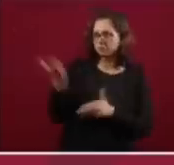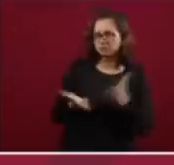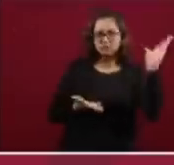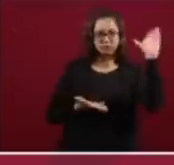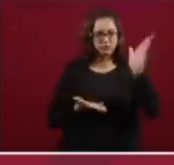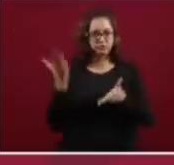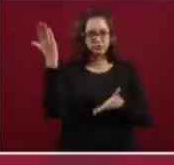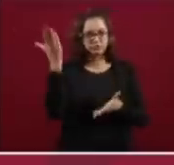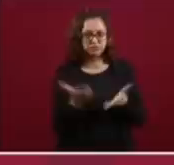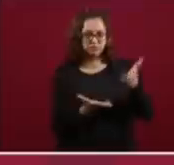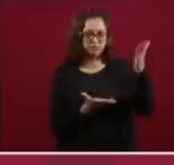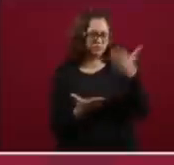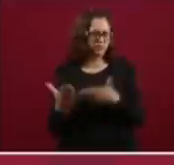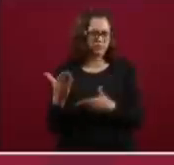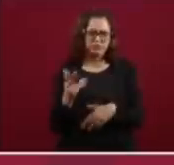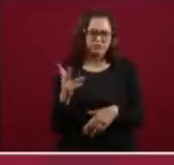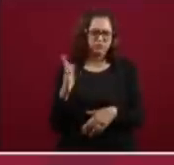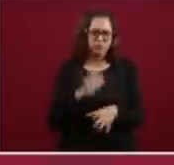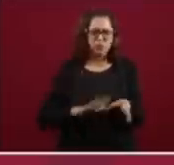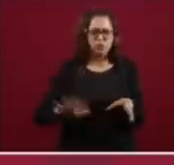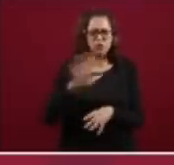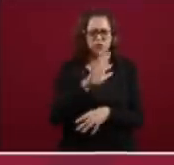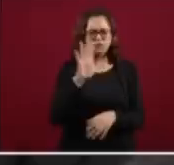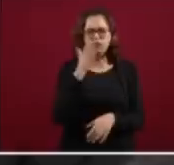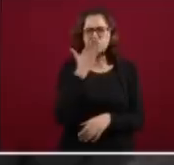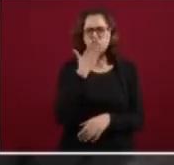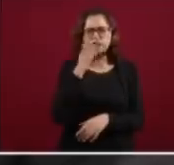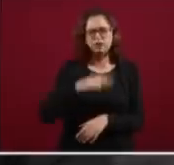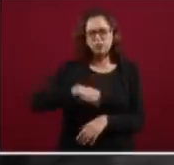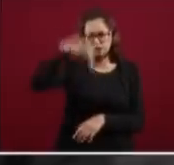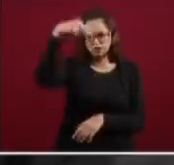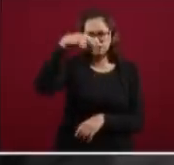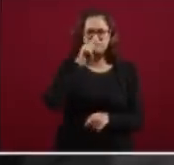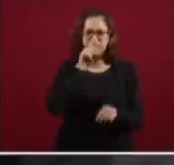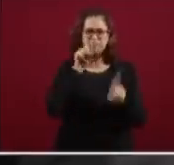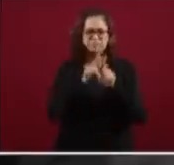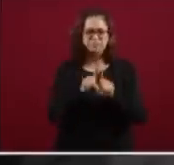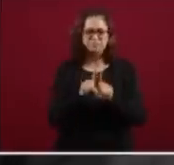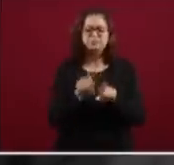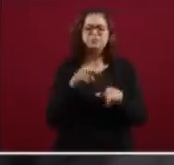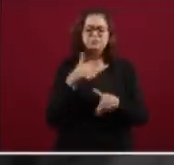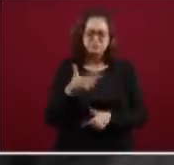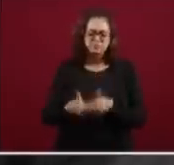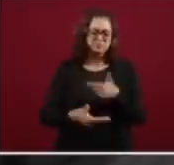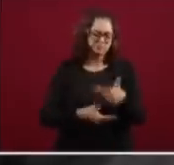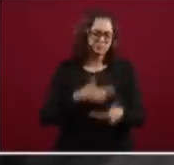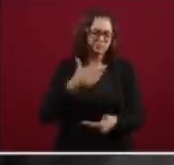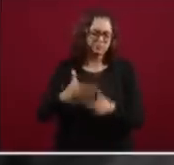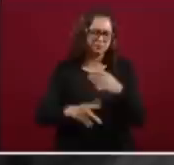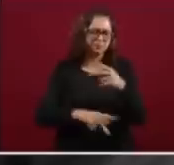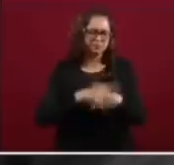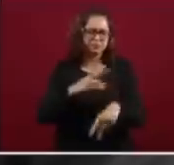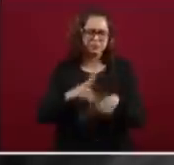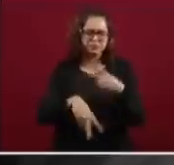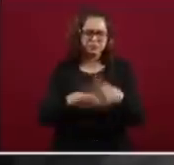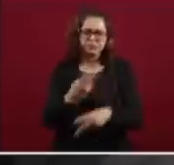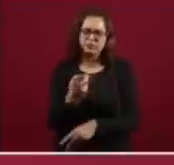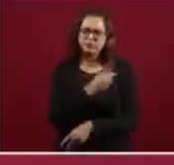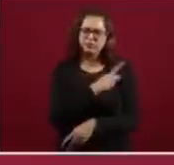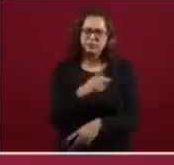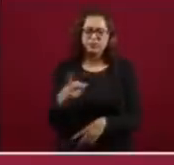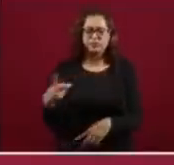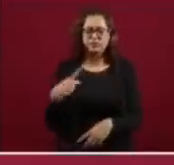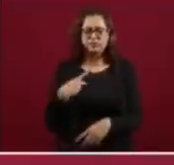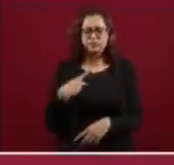el norte de sonora entonces ahí vamos y se tiene que mantener